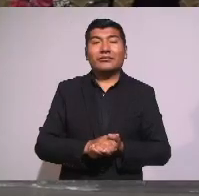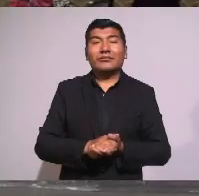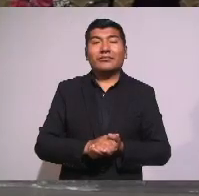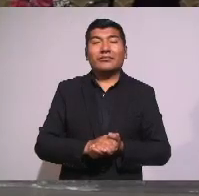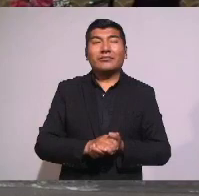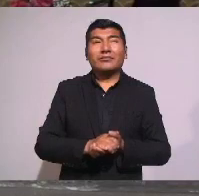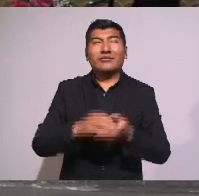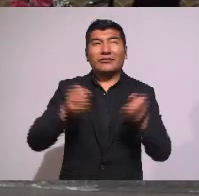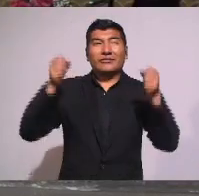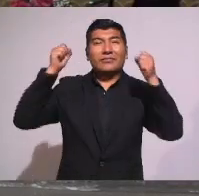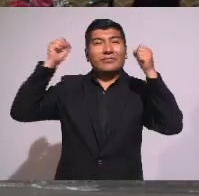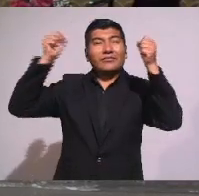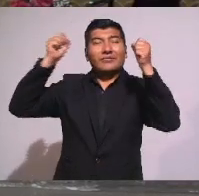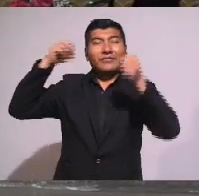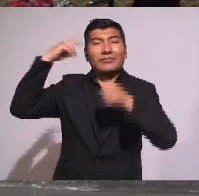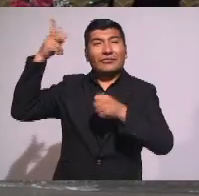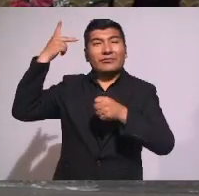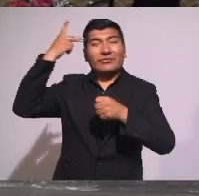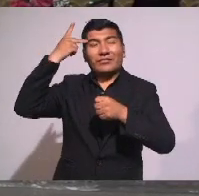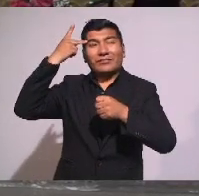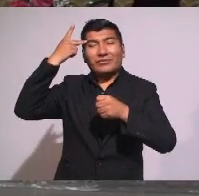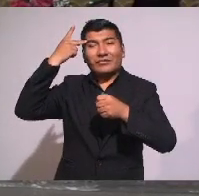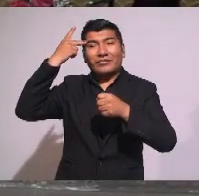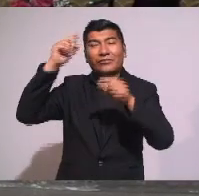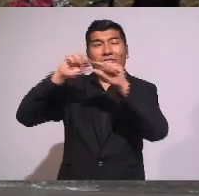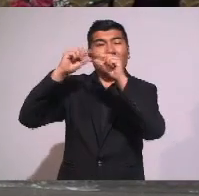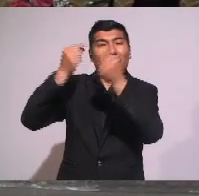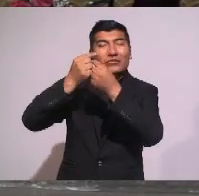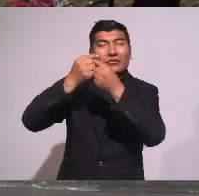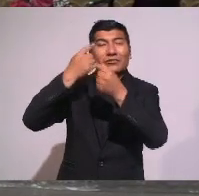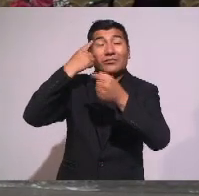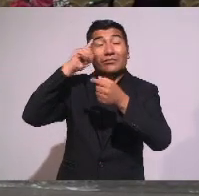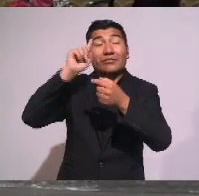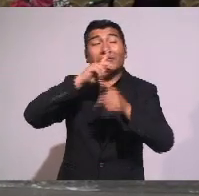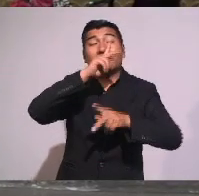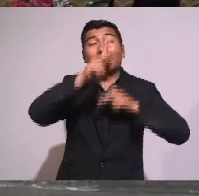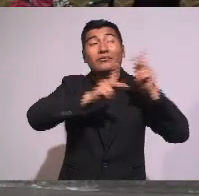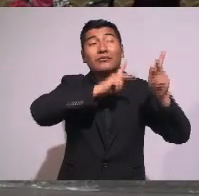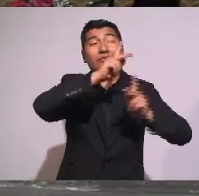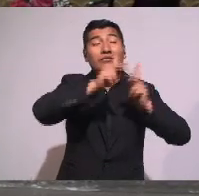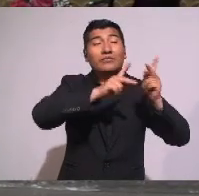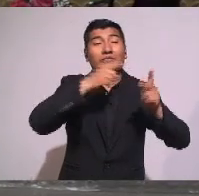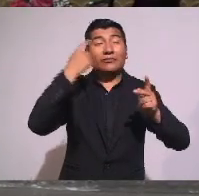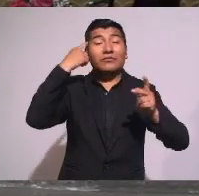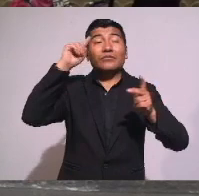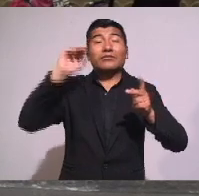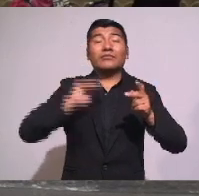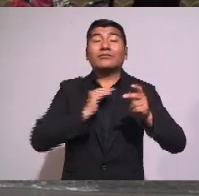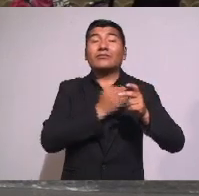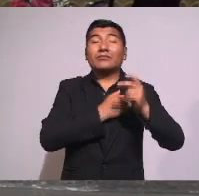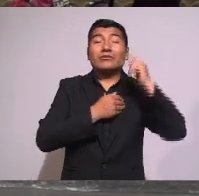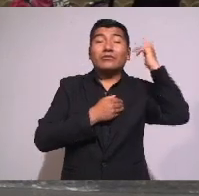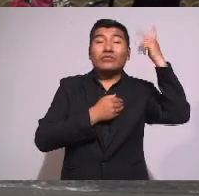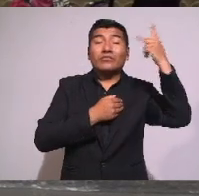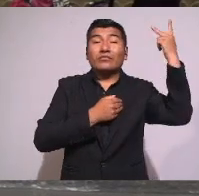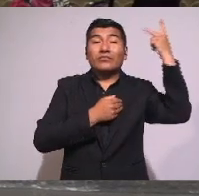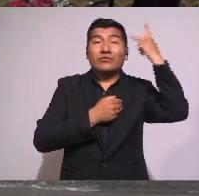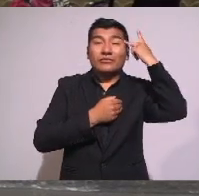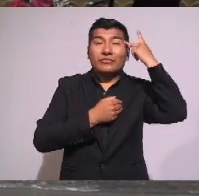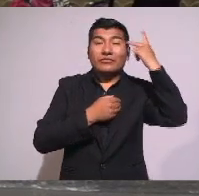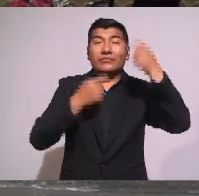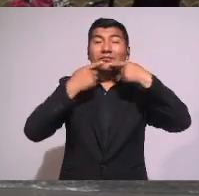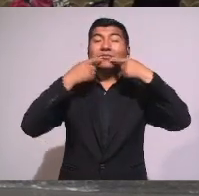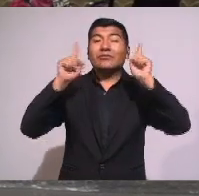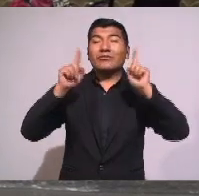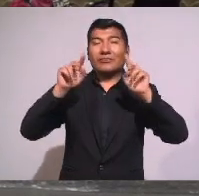de campaña electoral, todavía para los candidatos, para nuestros políticos que se